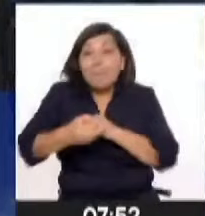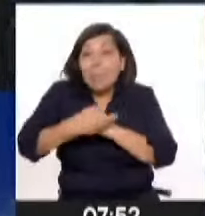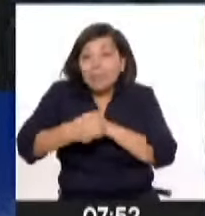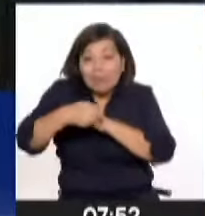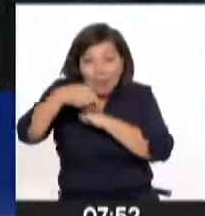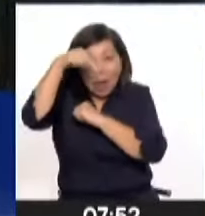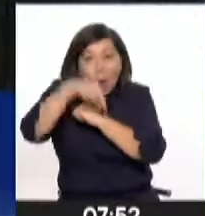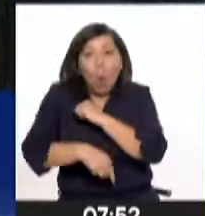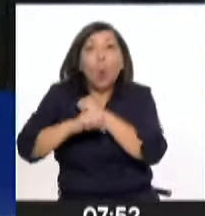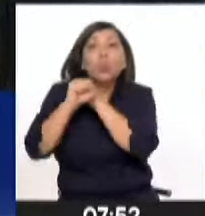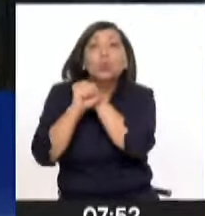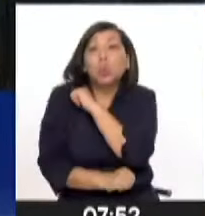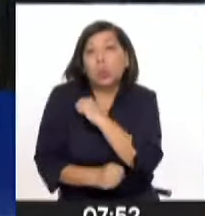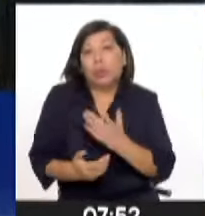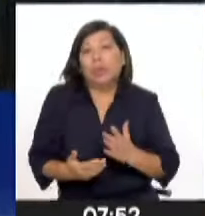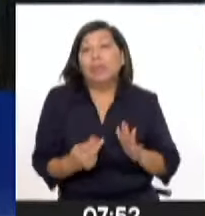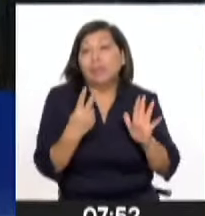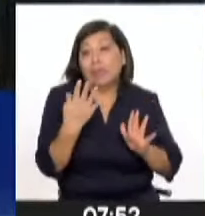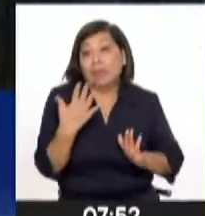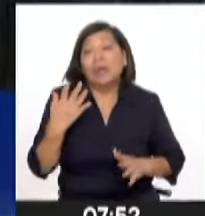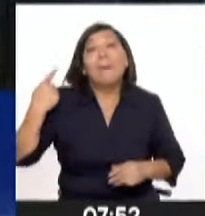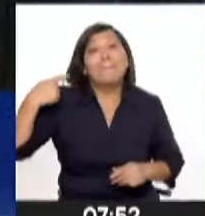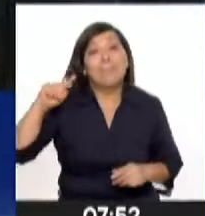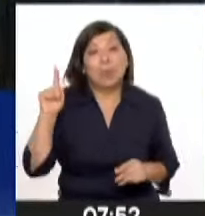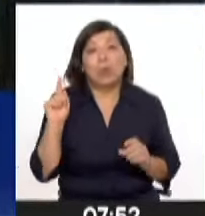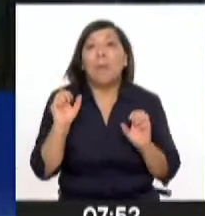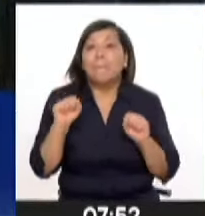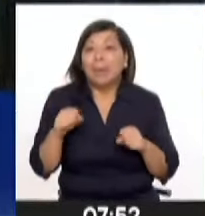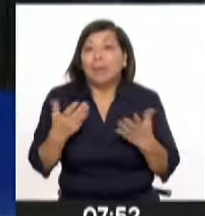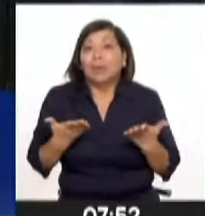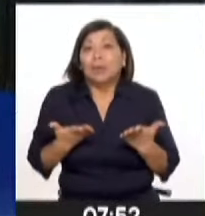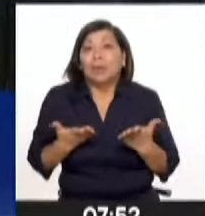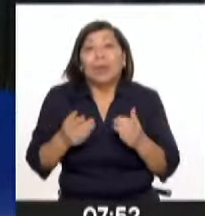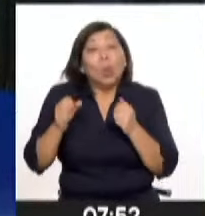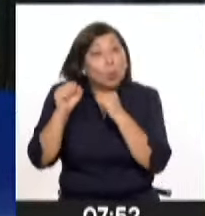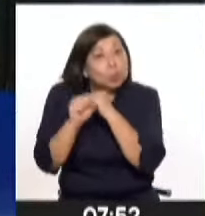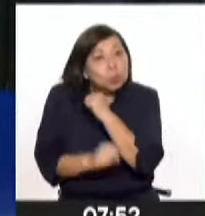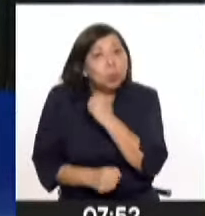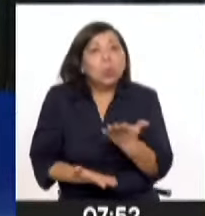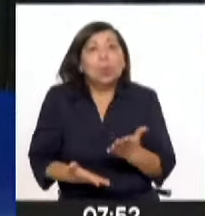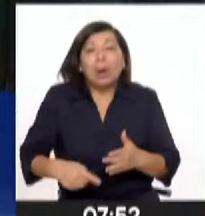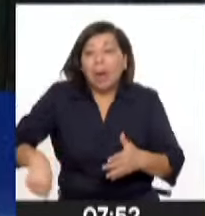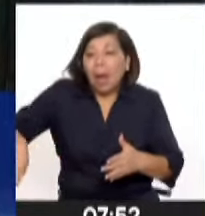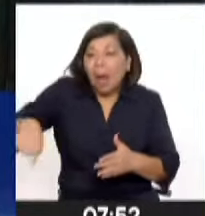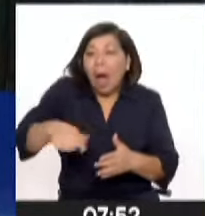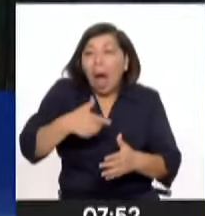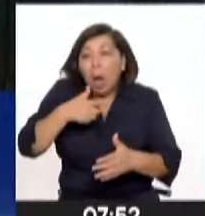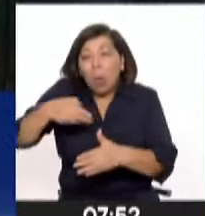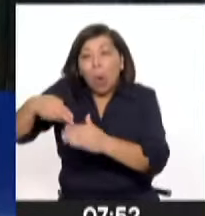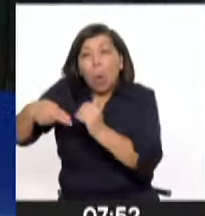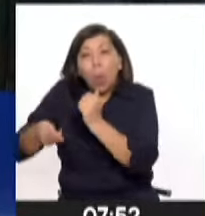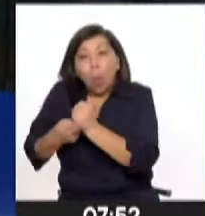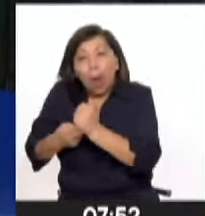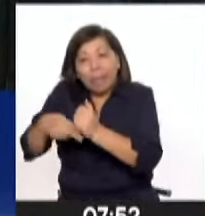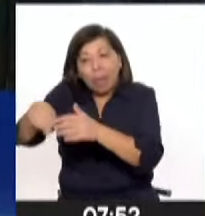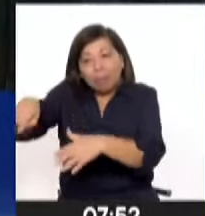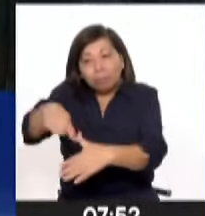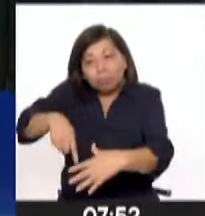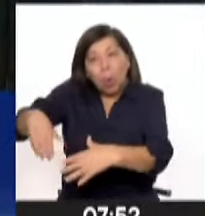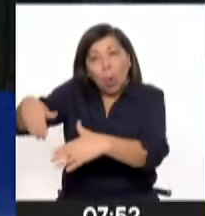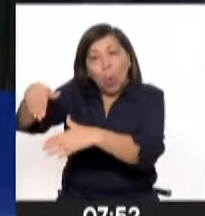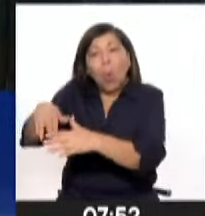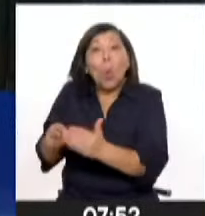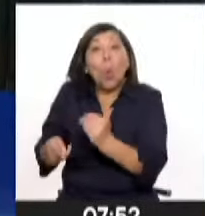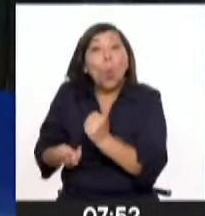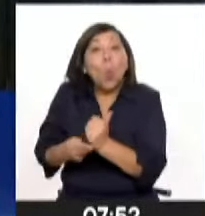propuesta también de aproximadamente 75 millones para, en el caso del sur, trabajar con pozos. Hacer pozos, dotar de